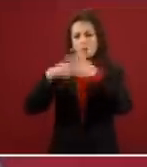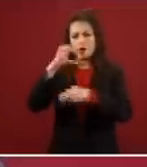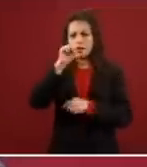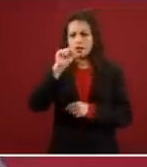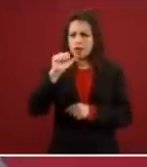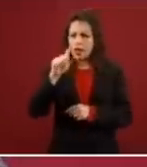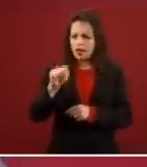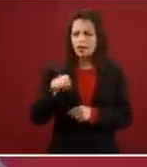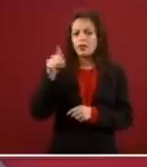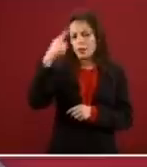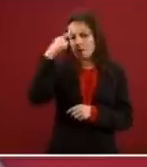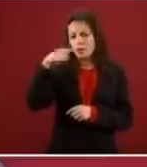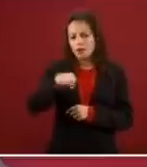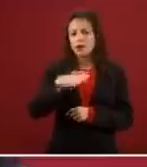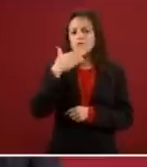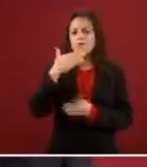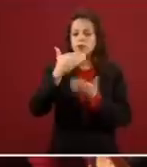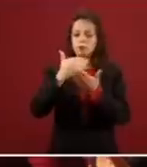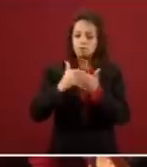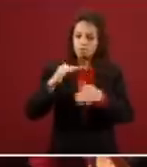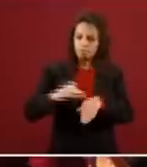Fiscal a regularizar su situación.